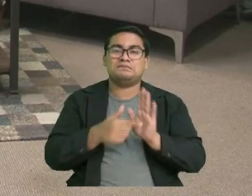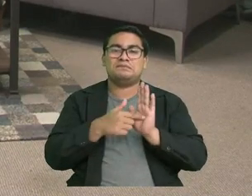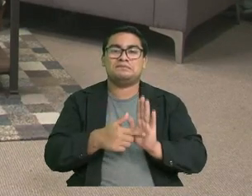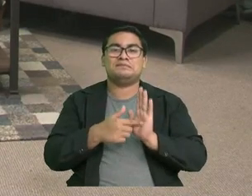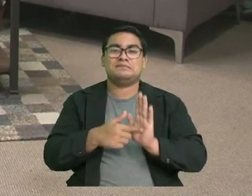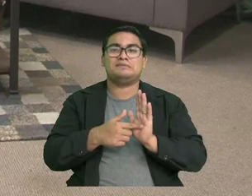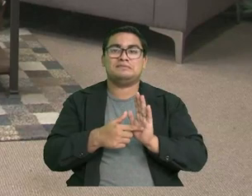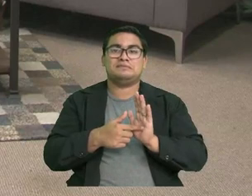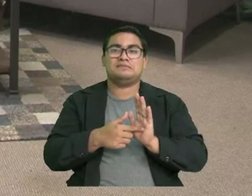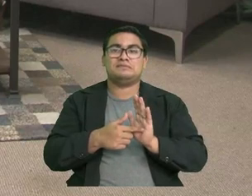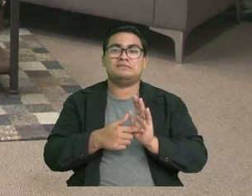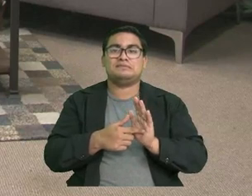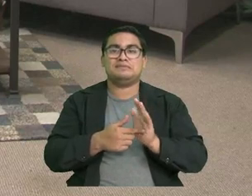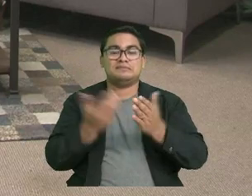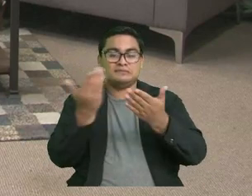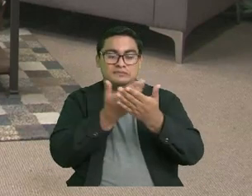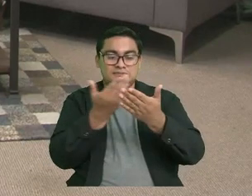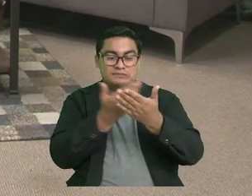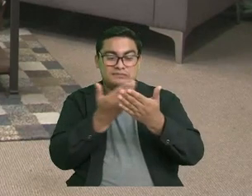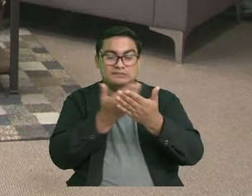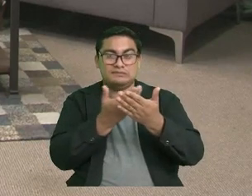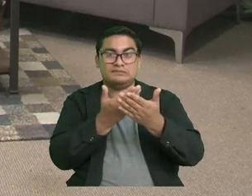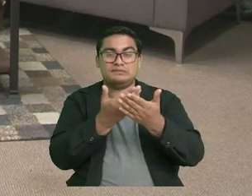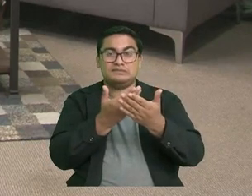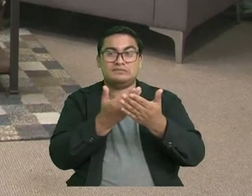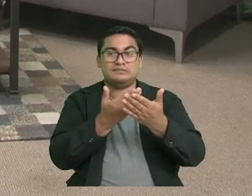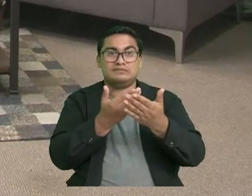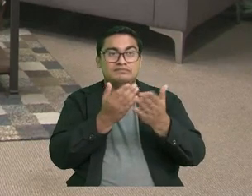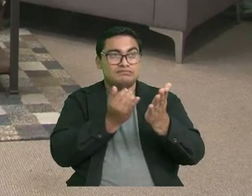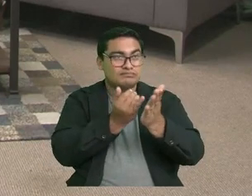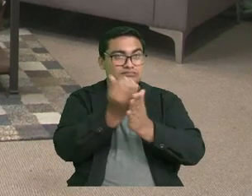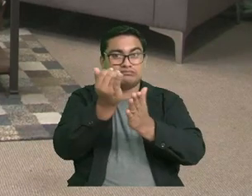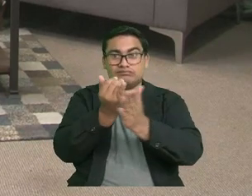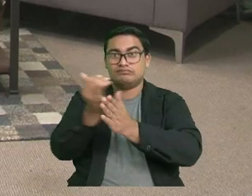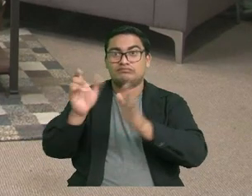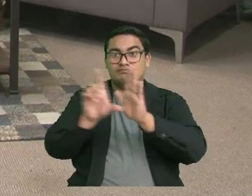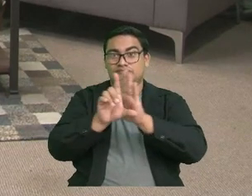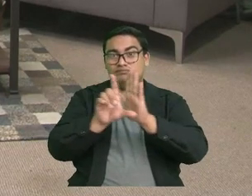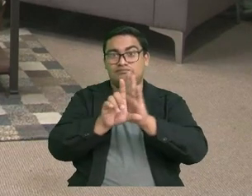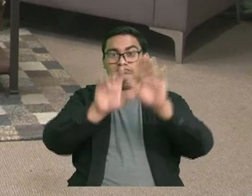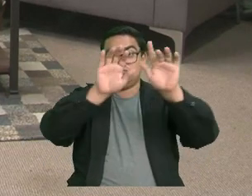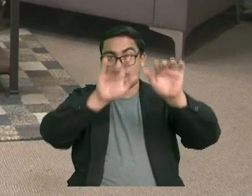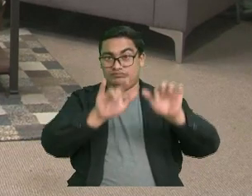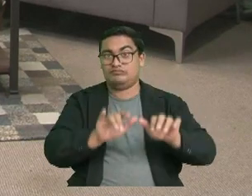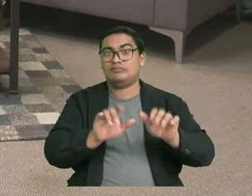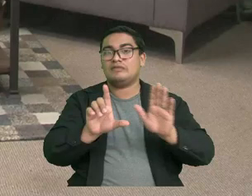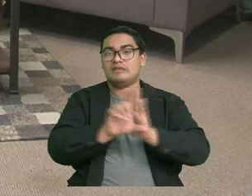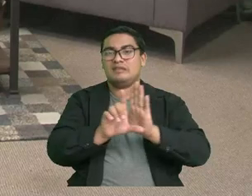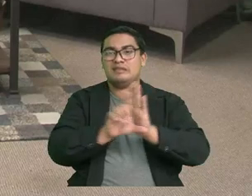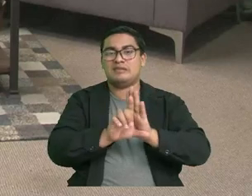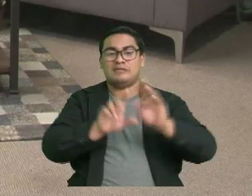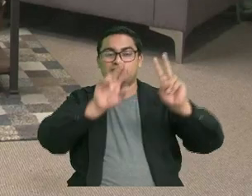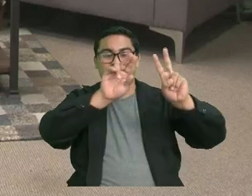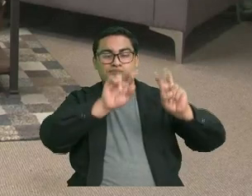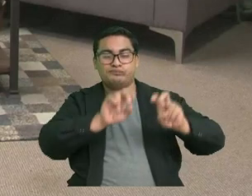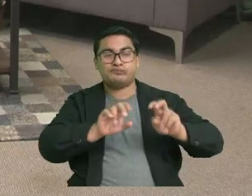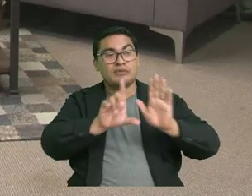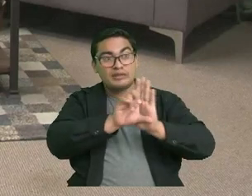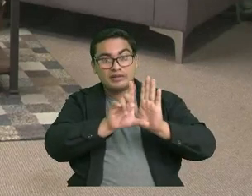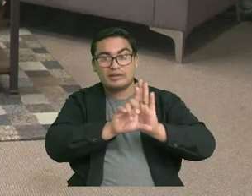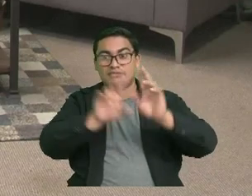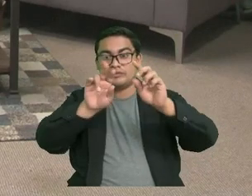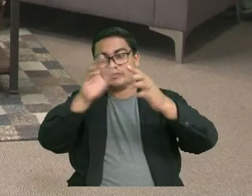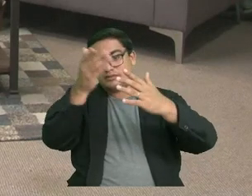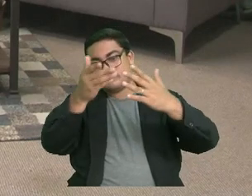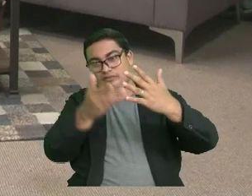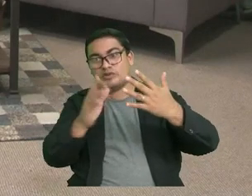vamos en el estudio, de que, sí, sí, las leyes que íbamos examinando,